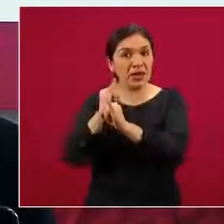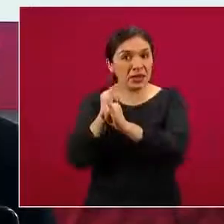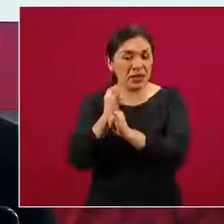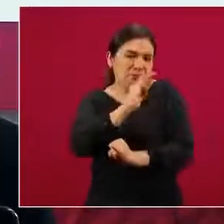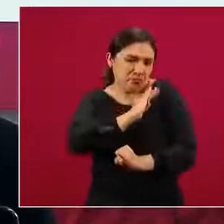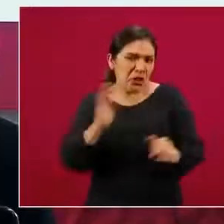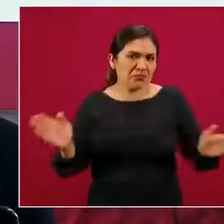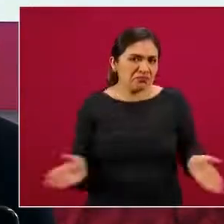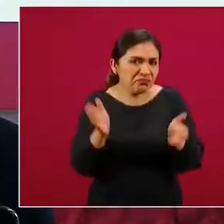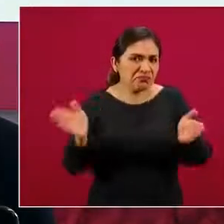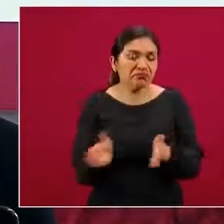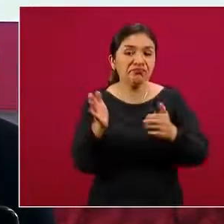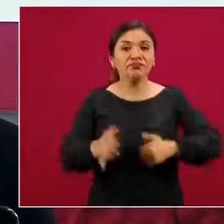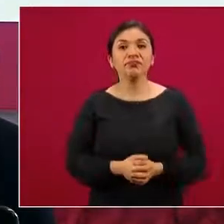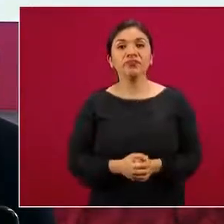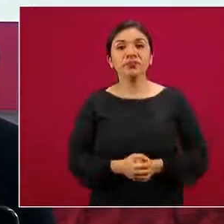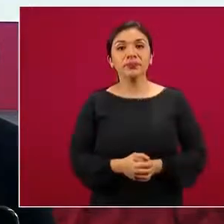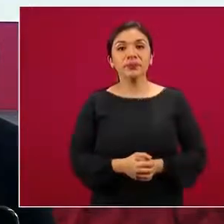sigue.